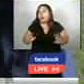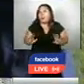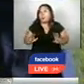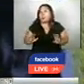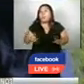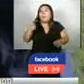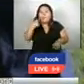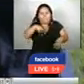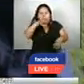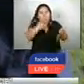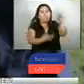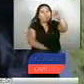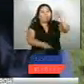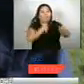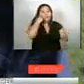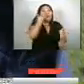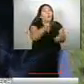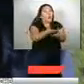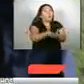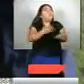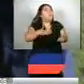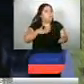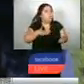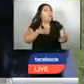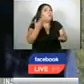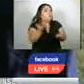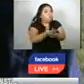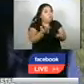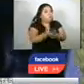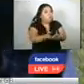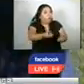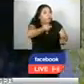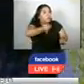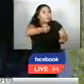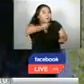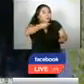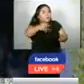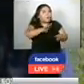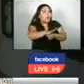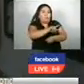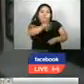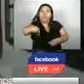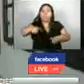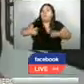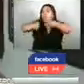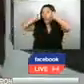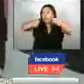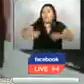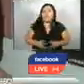sobre todo documental, llevamos un poquito reforzado el caso a manera de tratar de dejar a las personas detenidas.